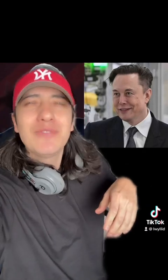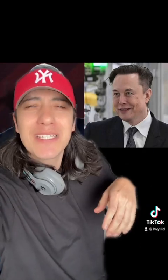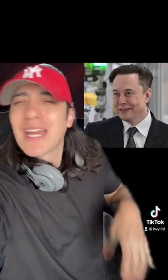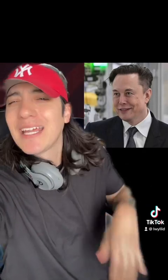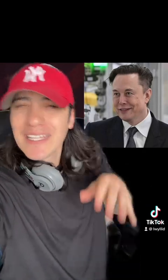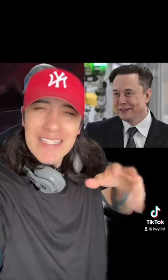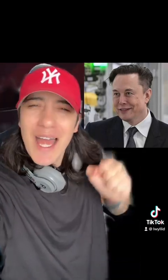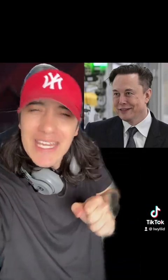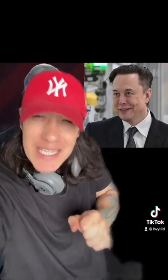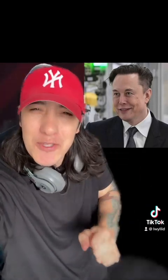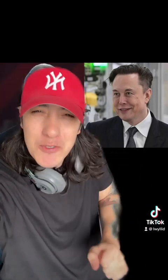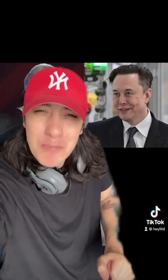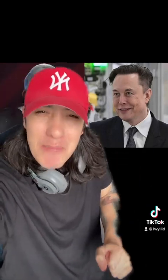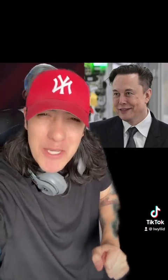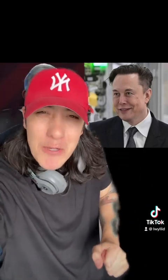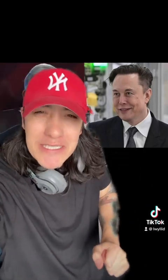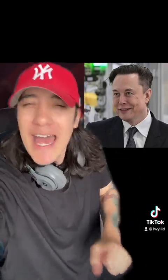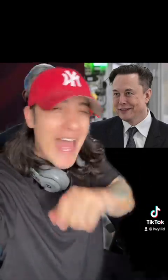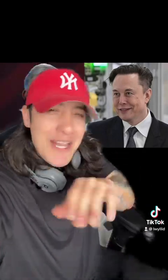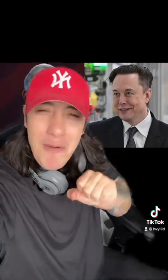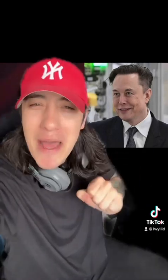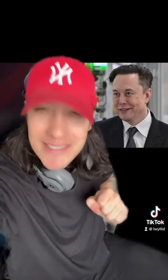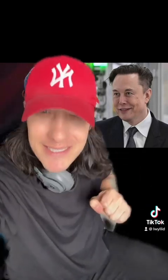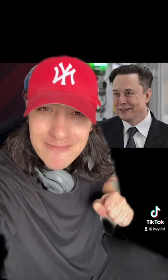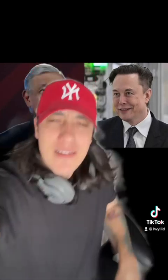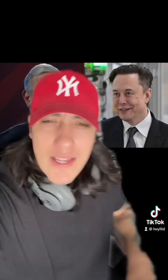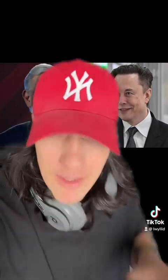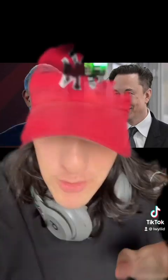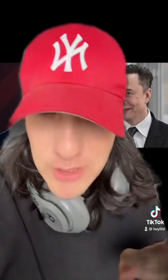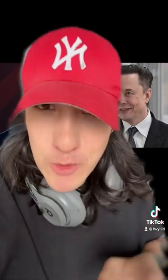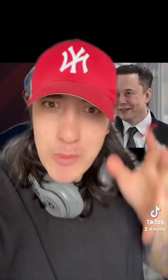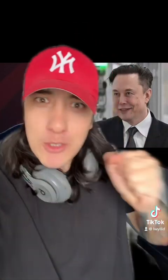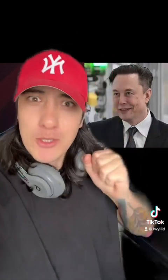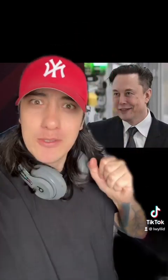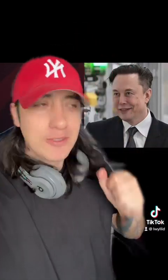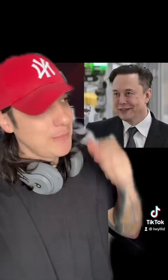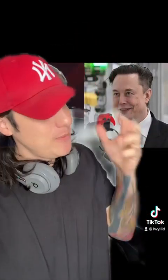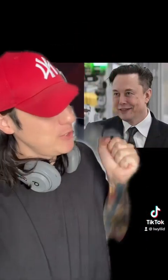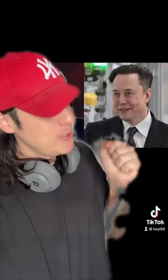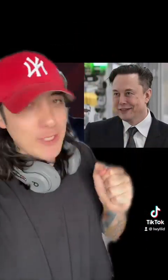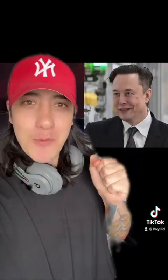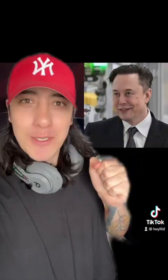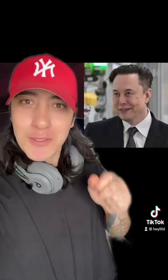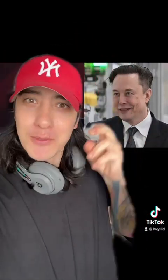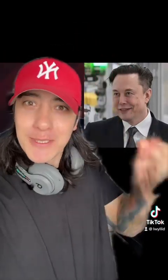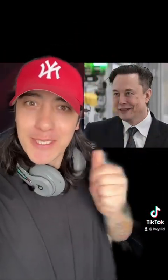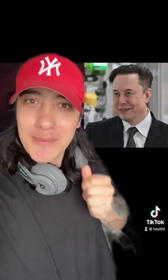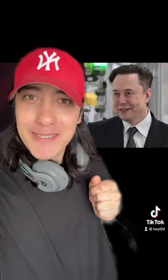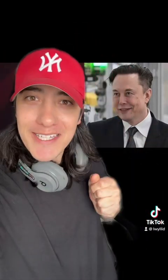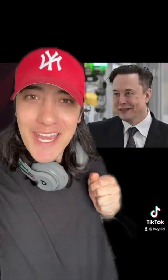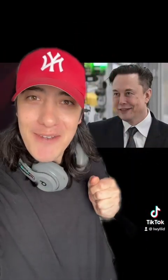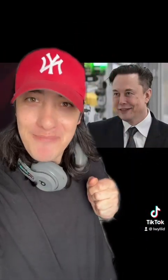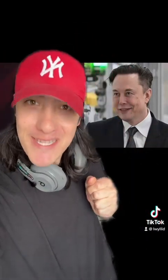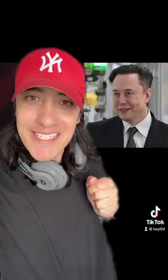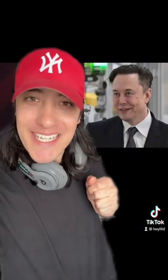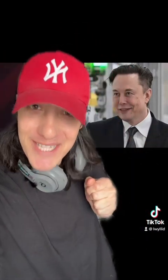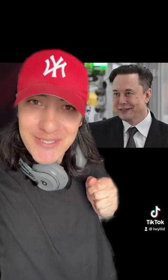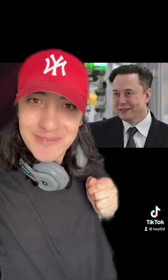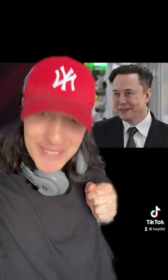¿Qué significa? Que les da 500,000 millones. Ahí no más. Entonces, tu inversión de 1,000 millones se convierte automáticamente